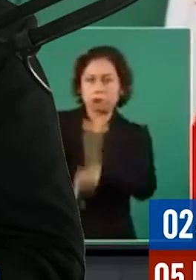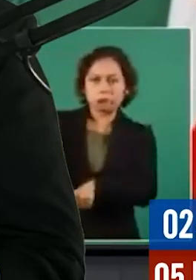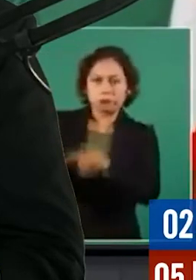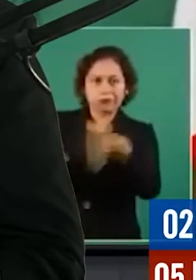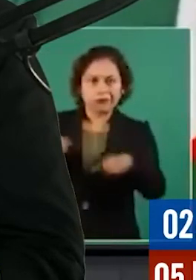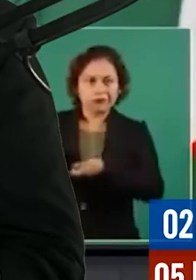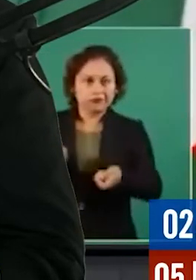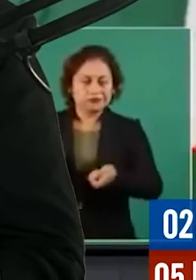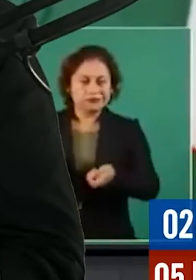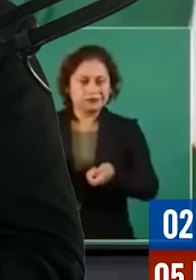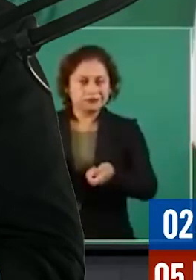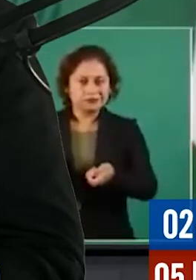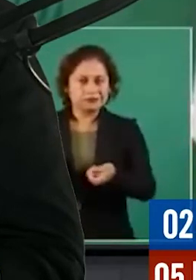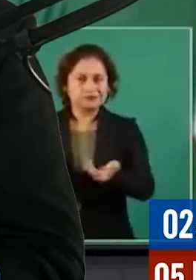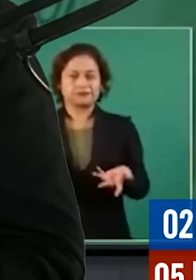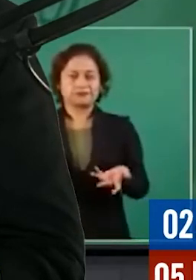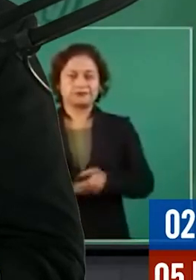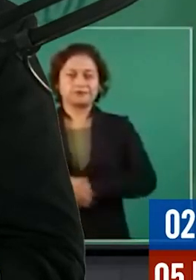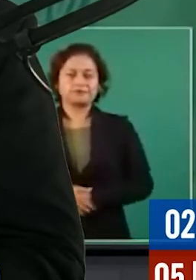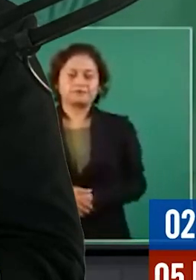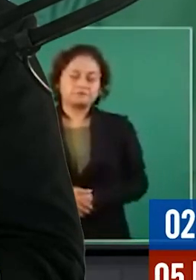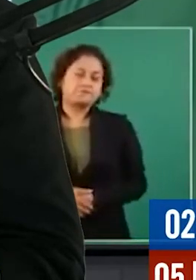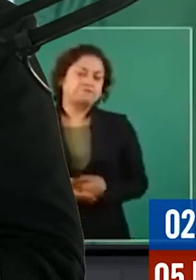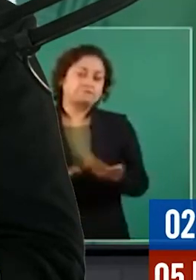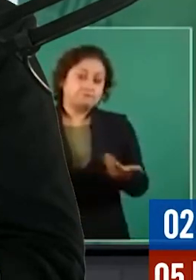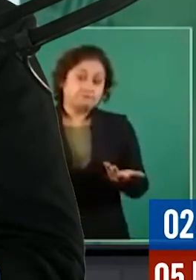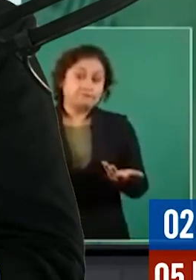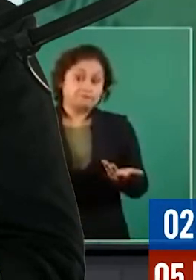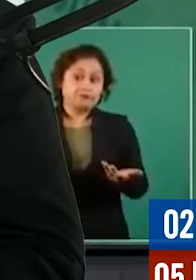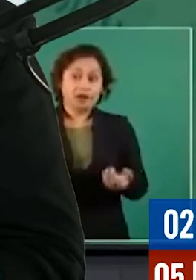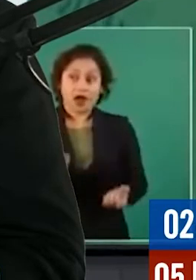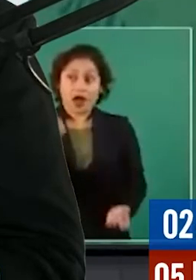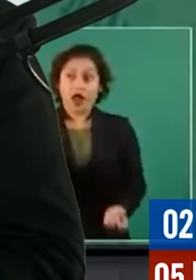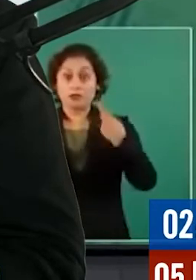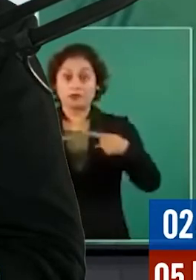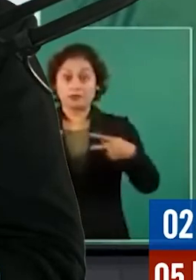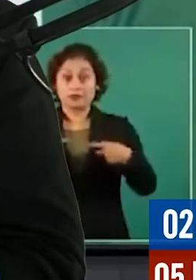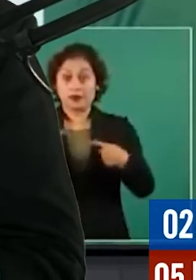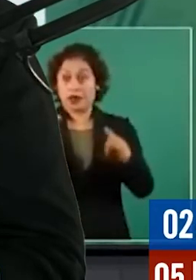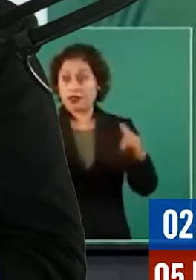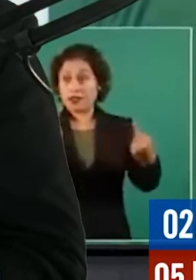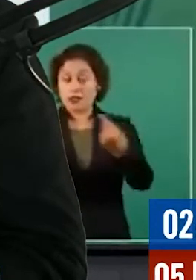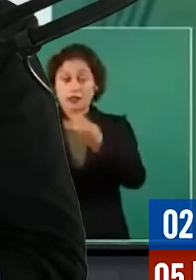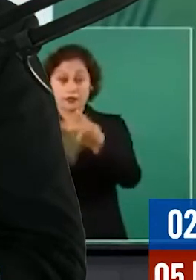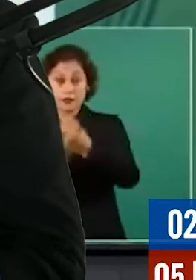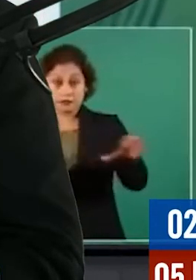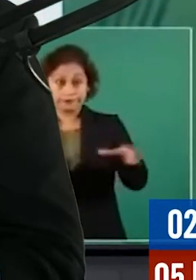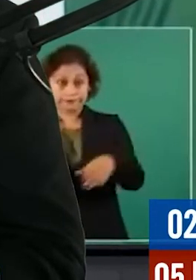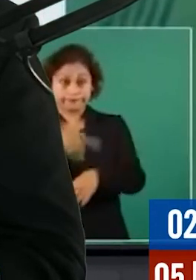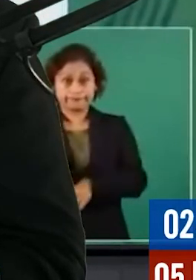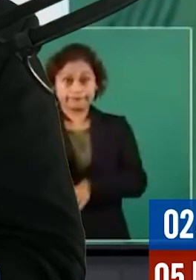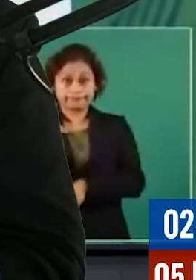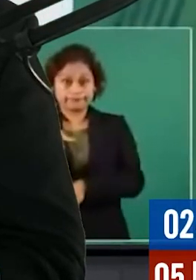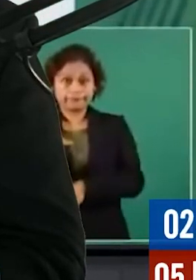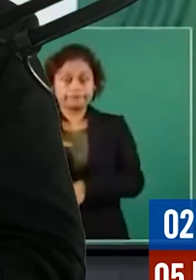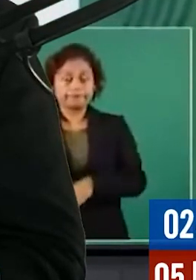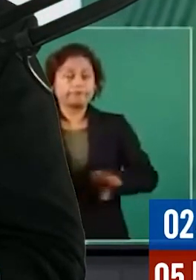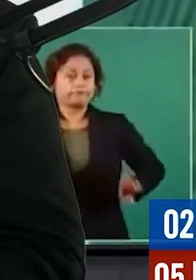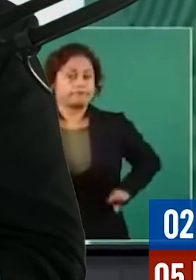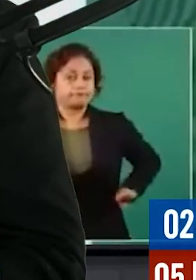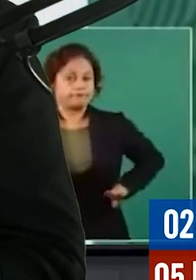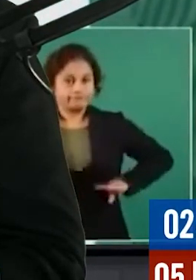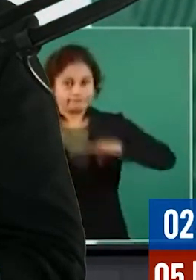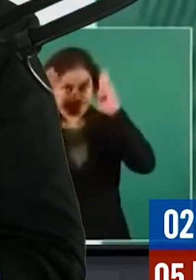designado magistrado presidente del tribunal. Y el presidente López Obrador recordó que en aquel mensaje el magistrado